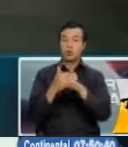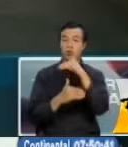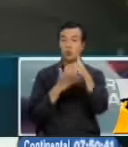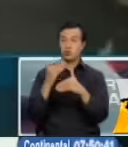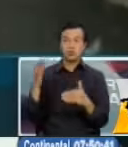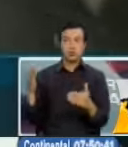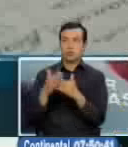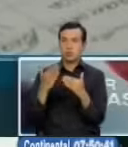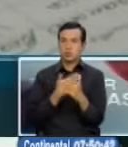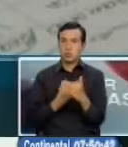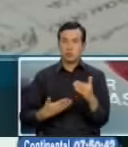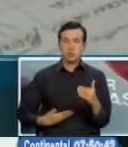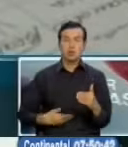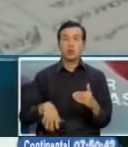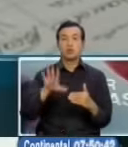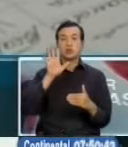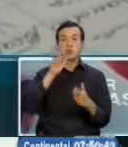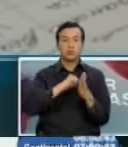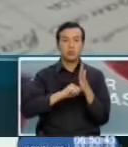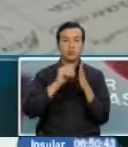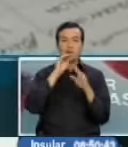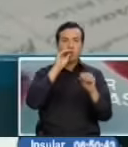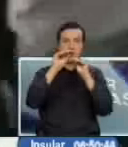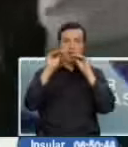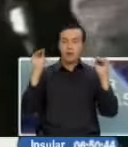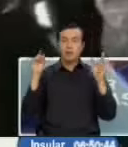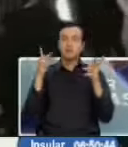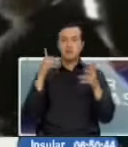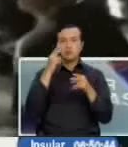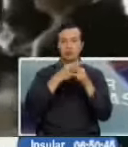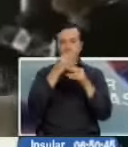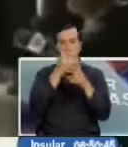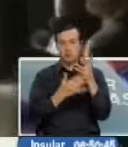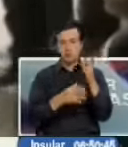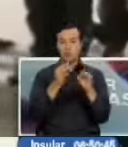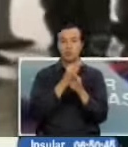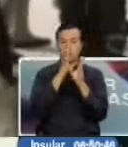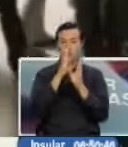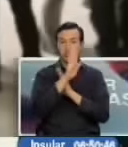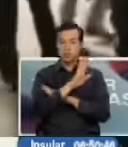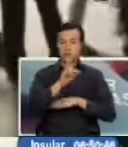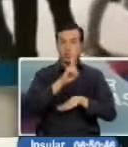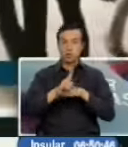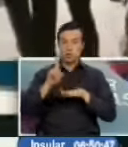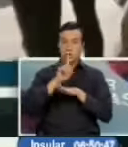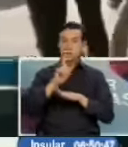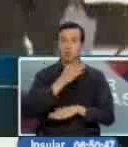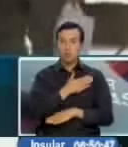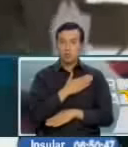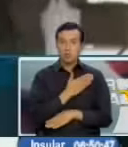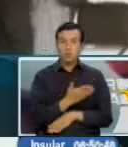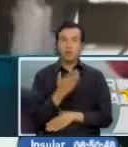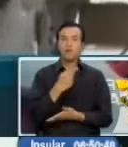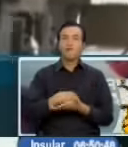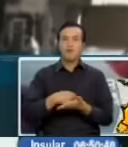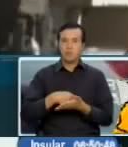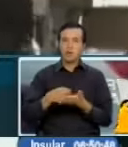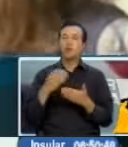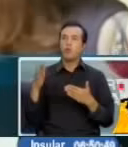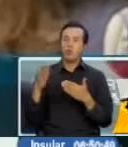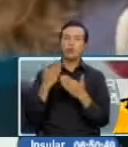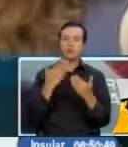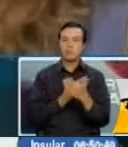del mandato, 5 ministerios han sido notificados con una lista de los funcionarios directivos o de confianza que firmaron en apoyo a